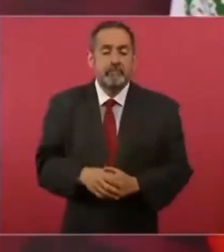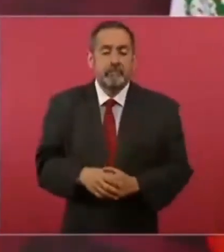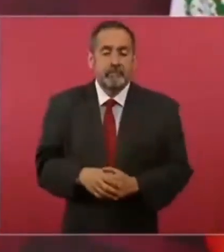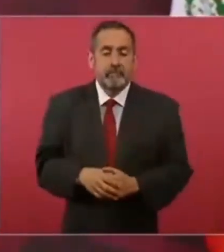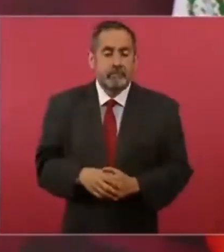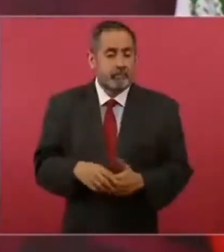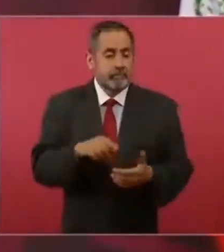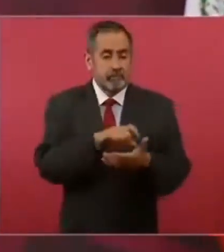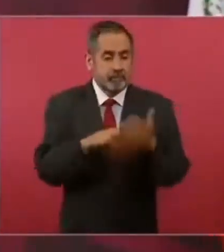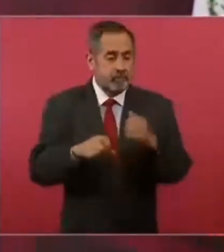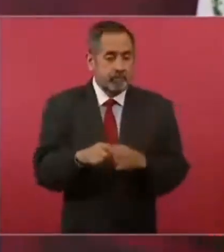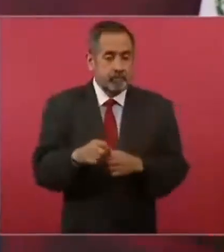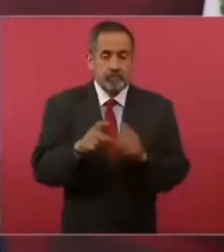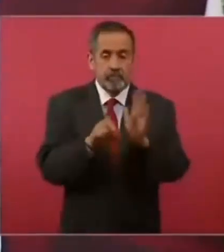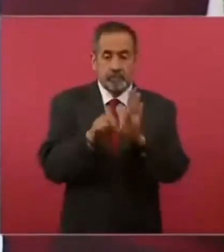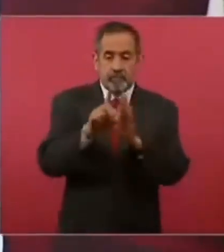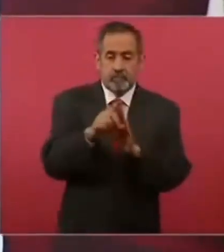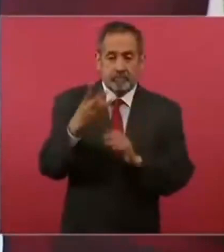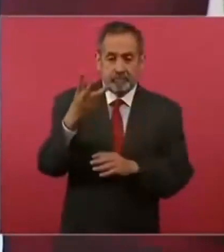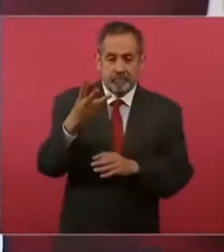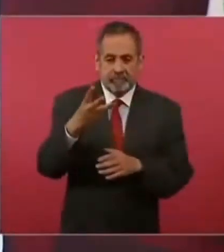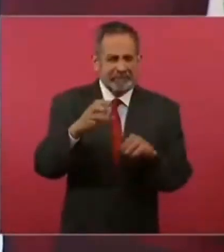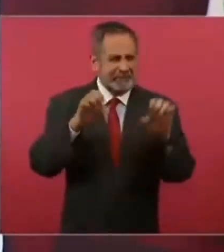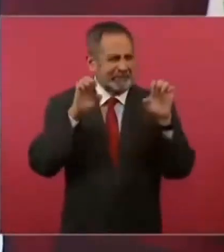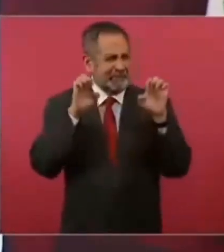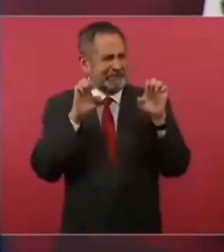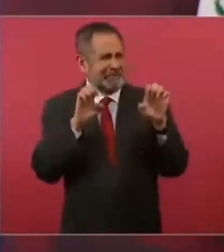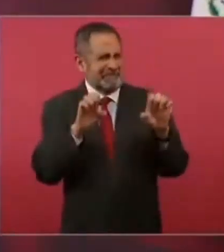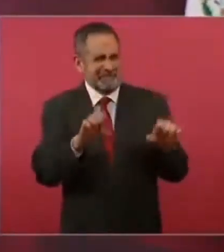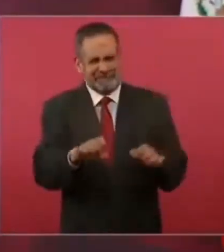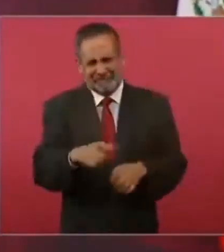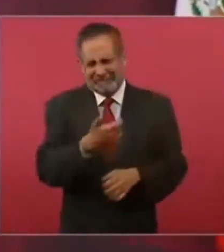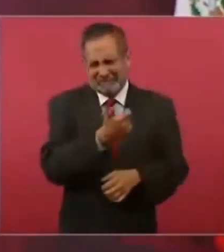compró 3 departamentos de lujo